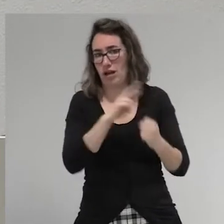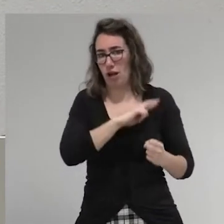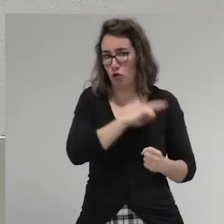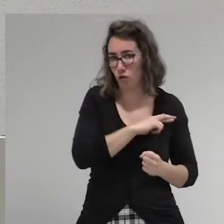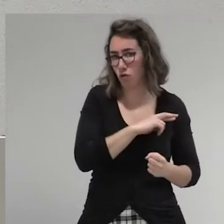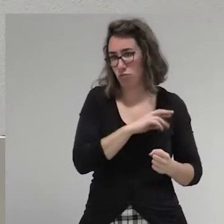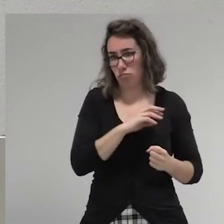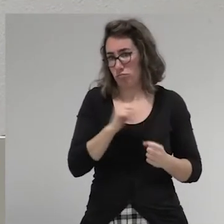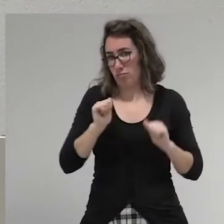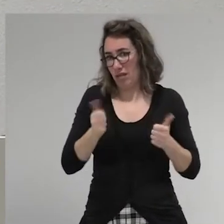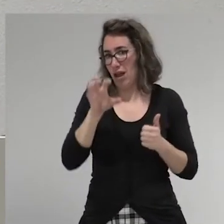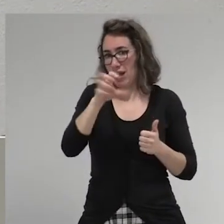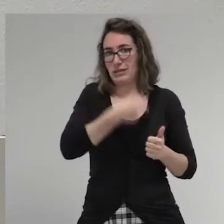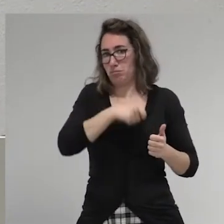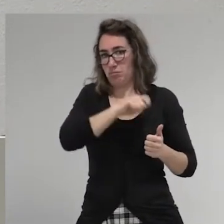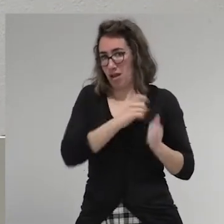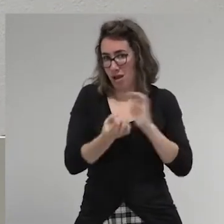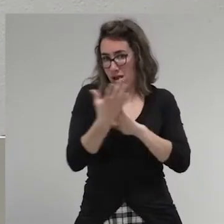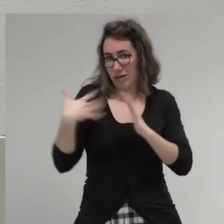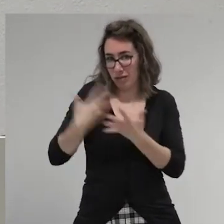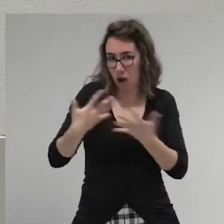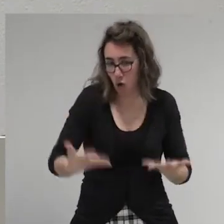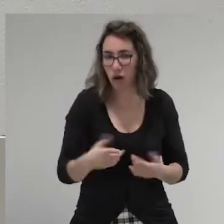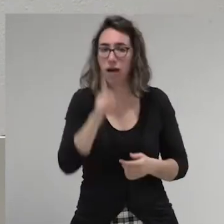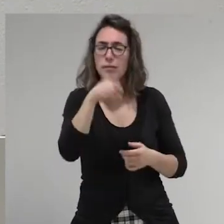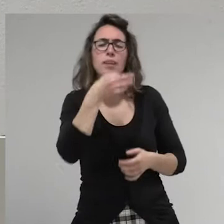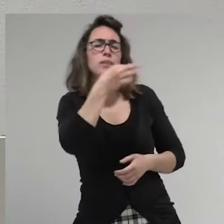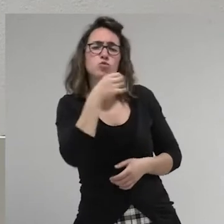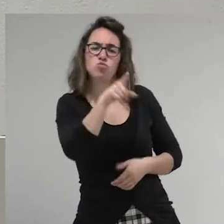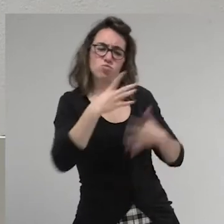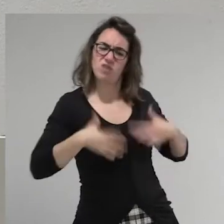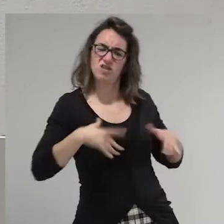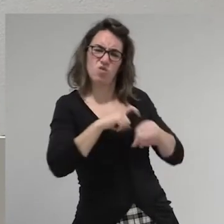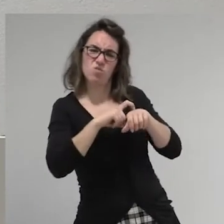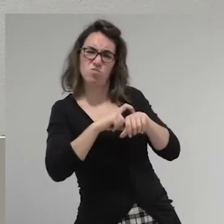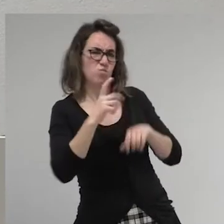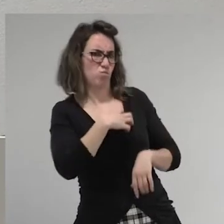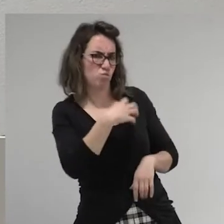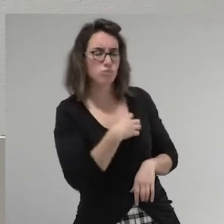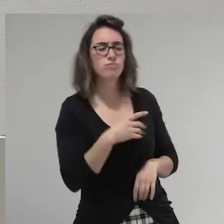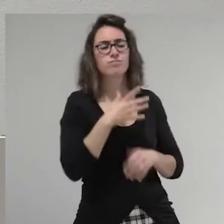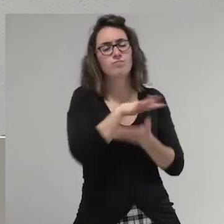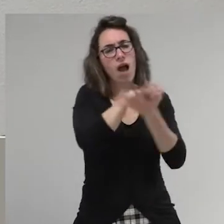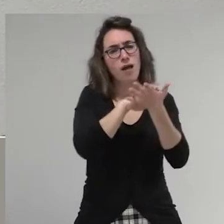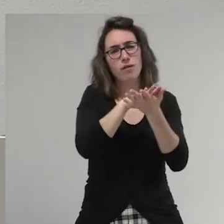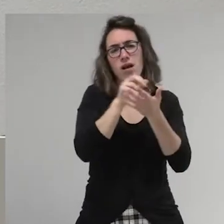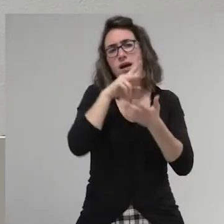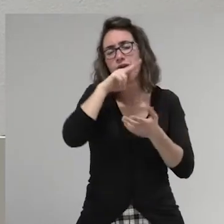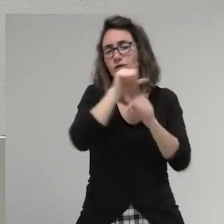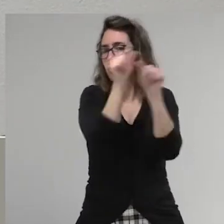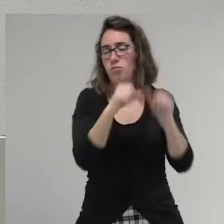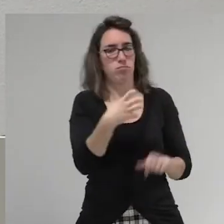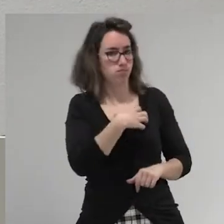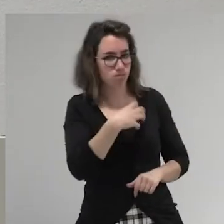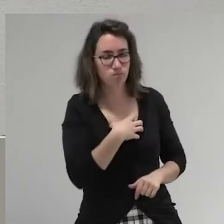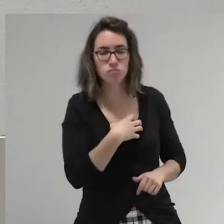Hemos tenido pragmáticas de no te puedes vestir así, no puedes hablar así, o sea, el Estado español se ha caracterizado a través de